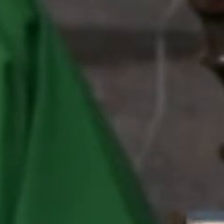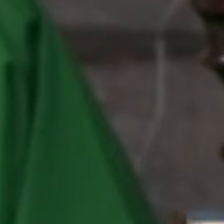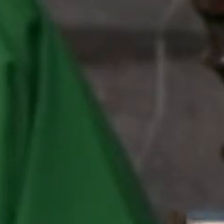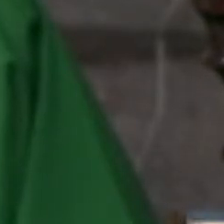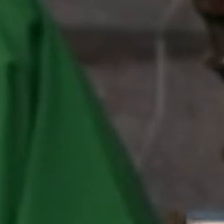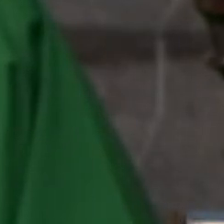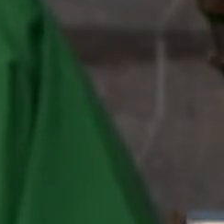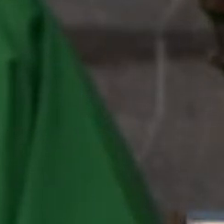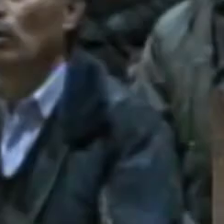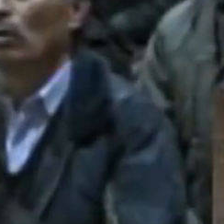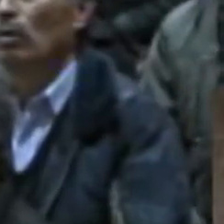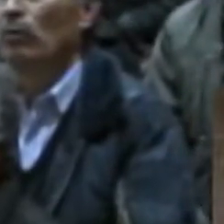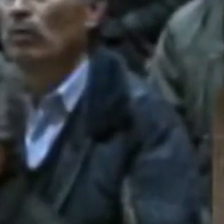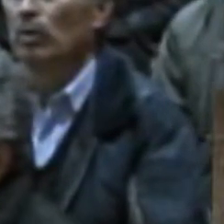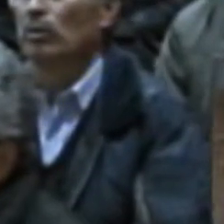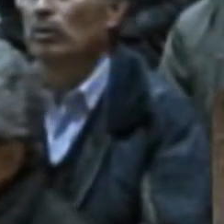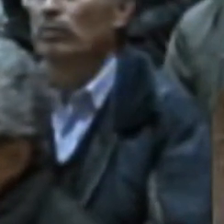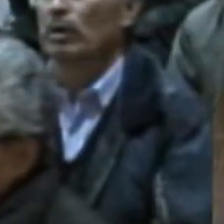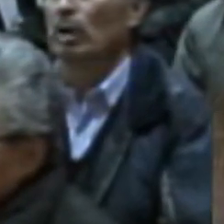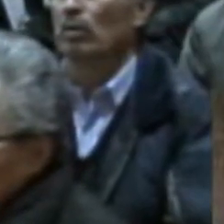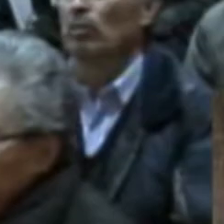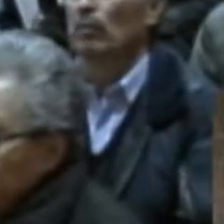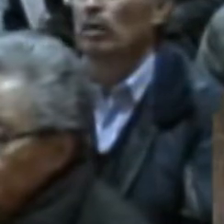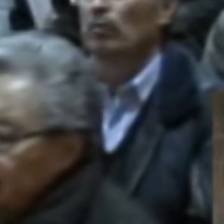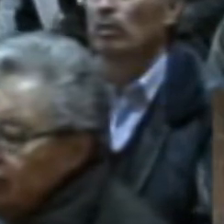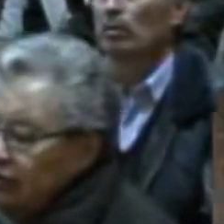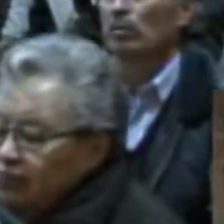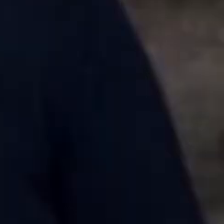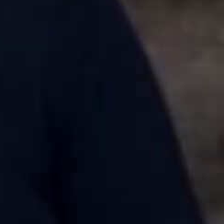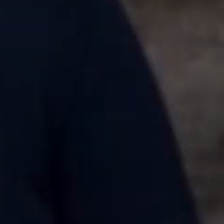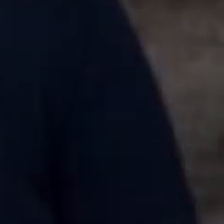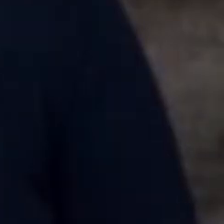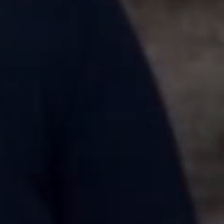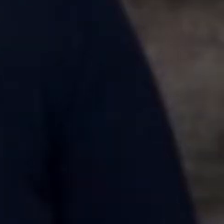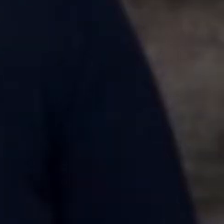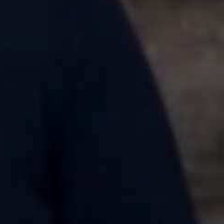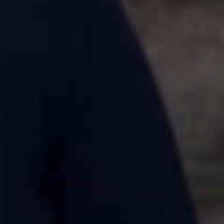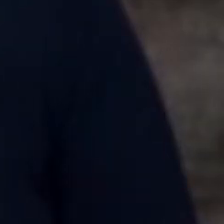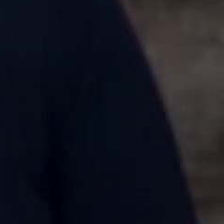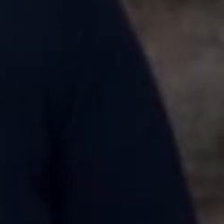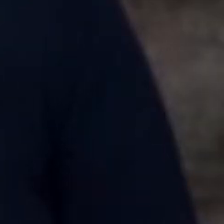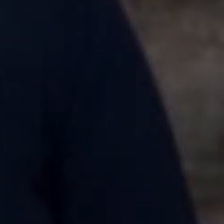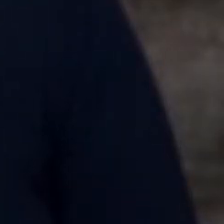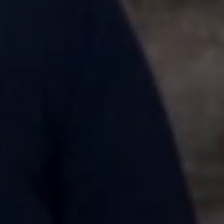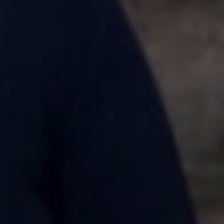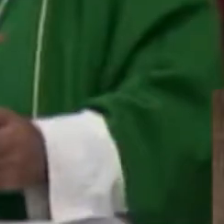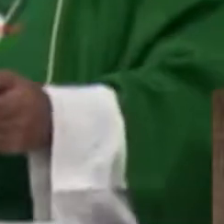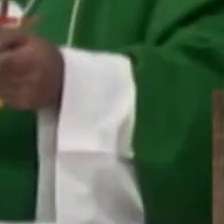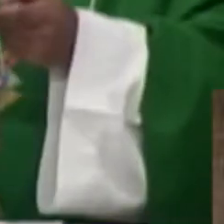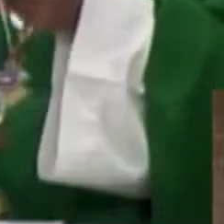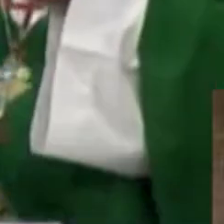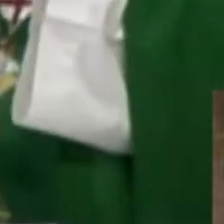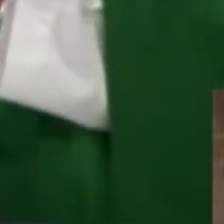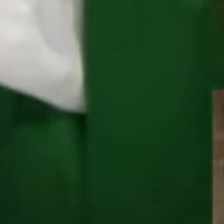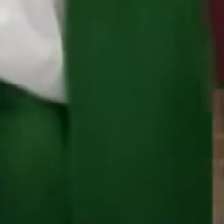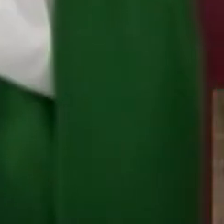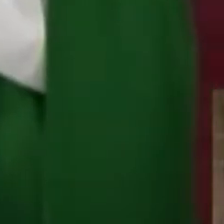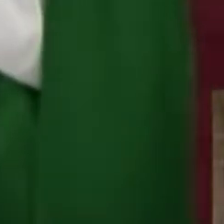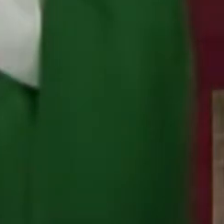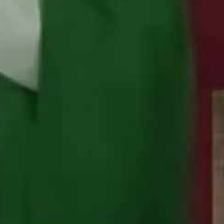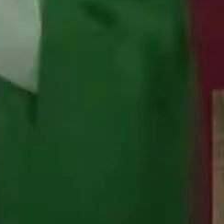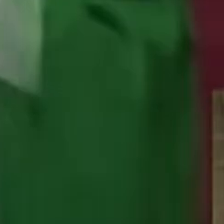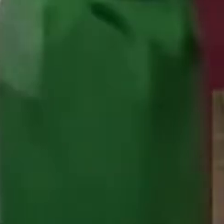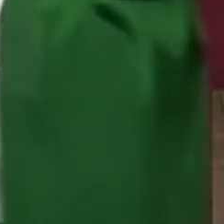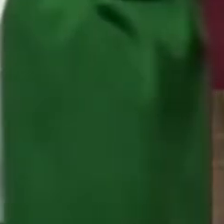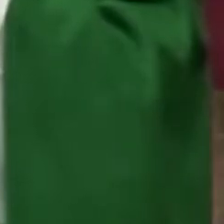agosto, también ha pedido que seamos capaces de imitar el ejemplo de la Virgen María para construir una sociedad que esté